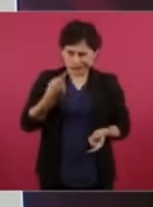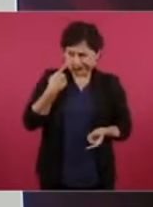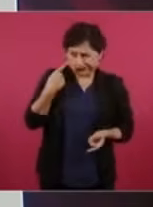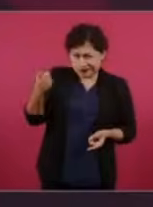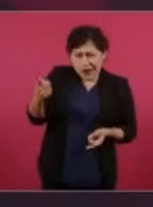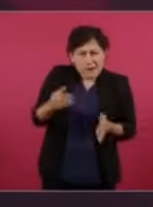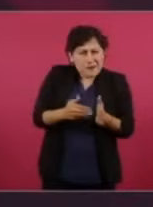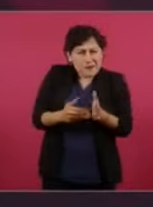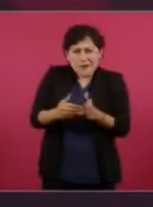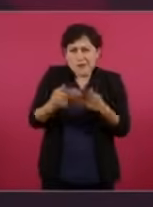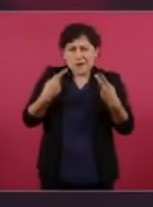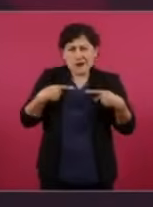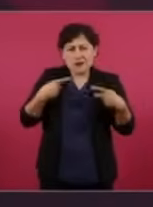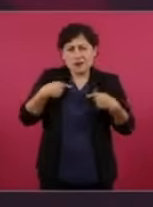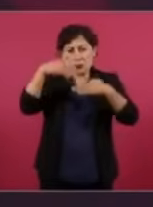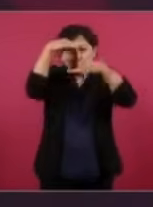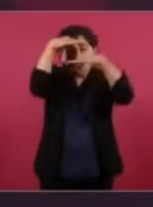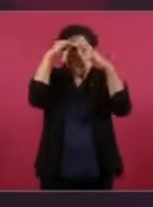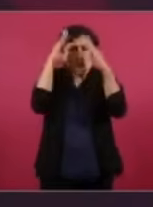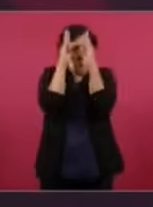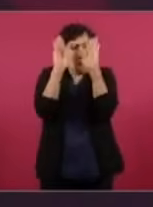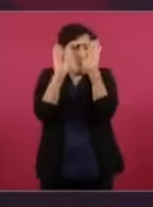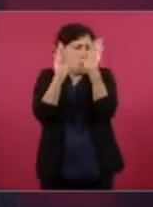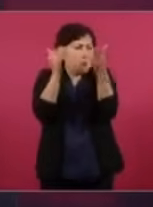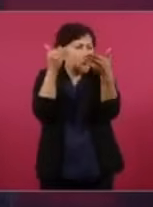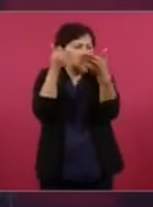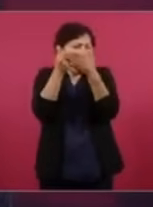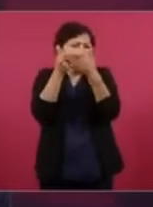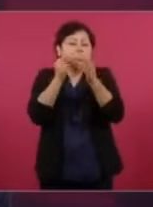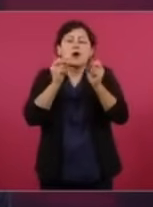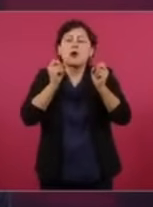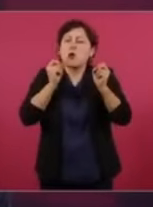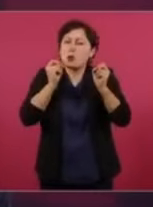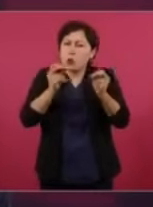convivir así. Yo hasta les agradezco